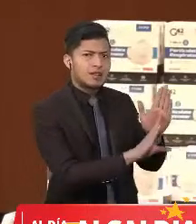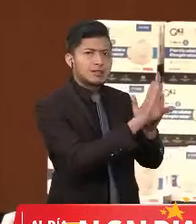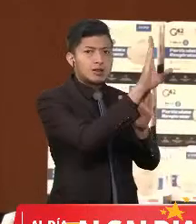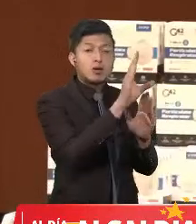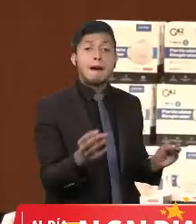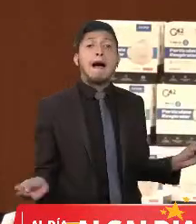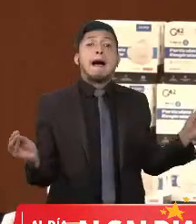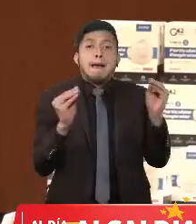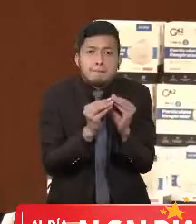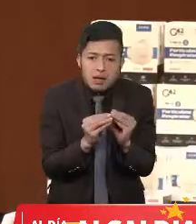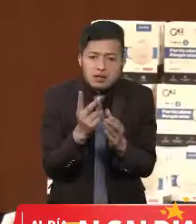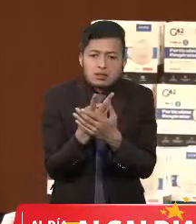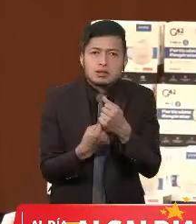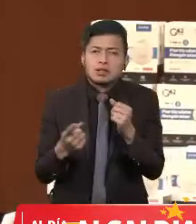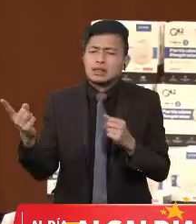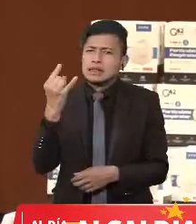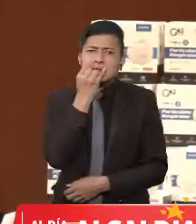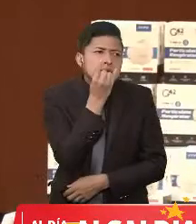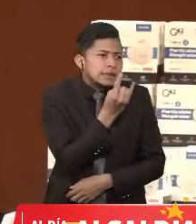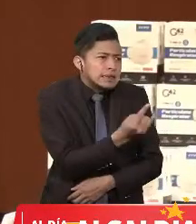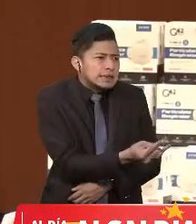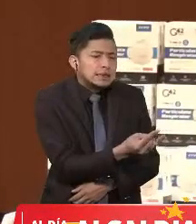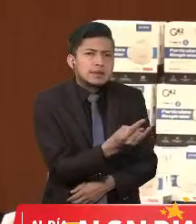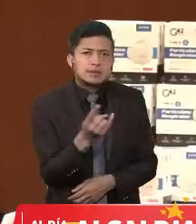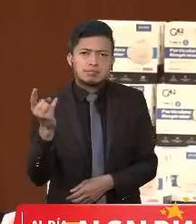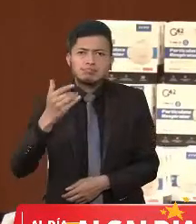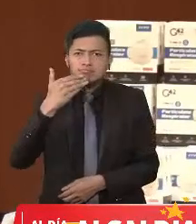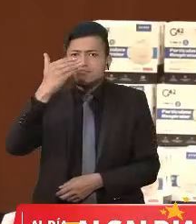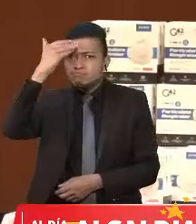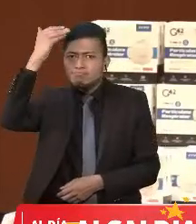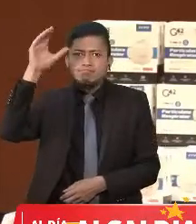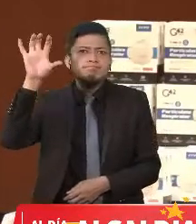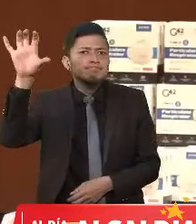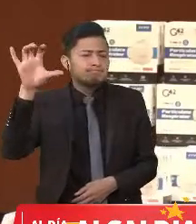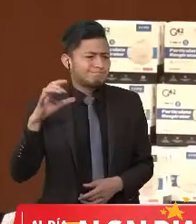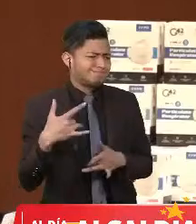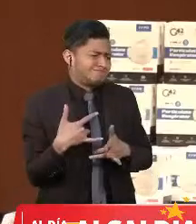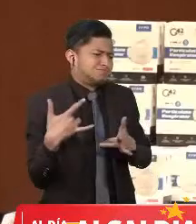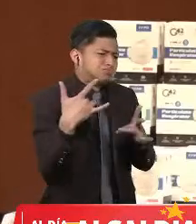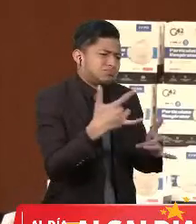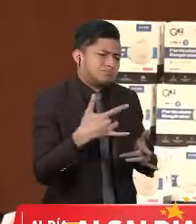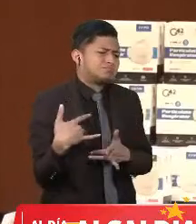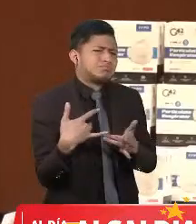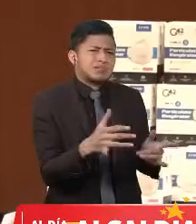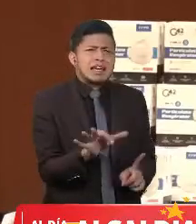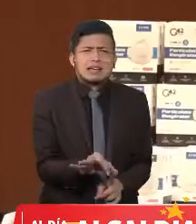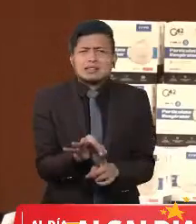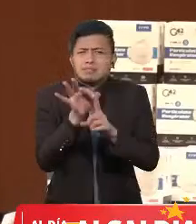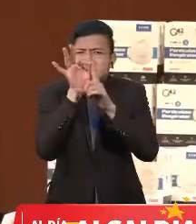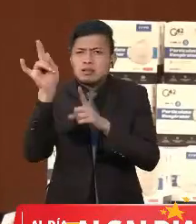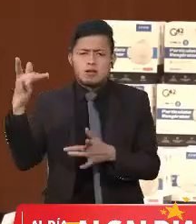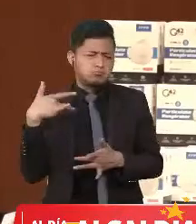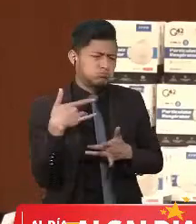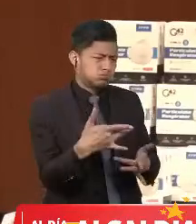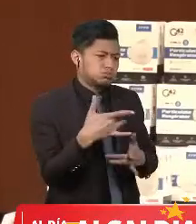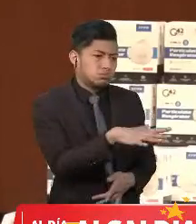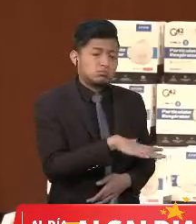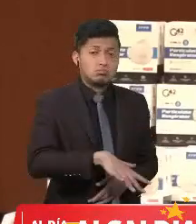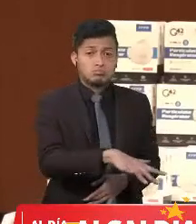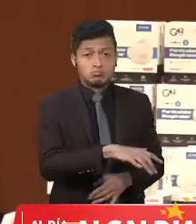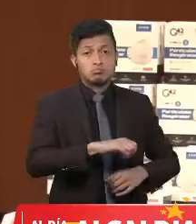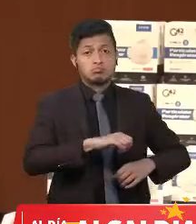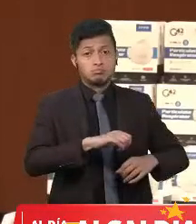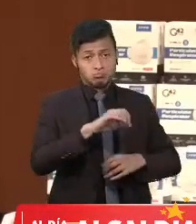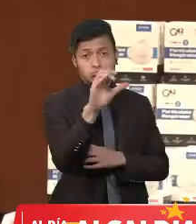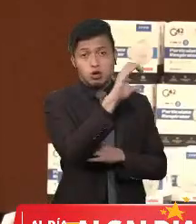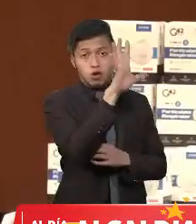tanto interés por parte de Emiratos Árabes y con tanta generosidad especiales donaciones en Colombia.